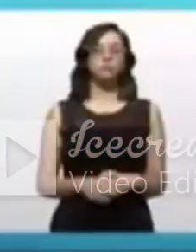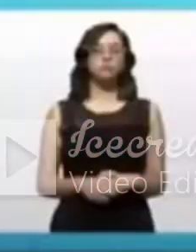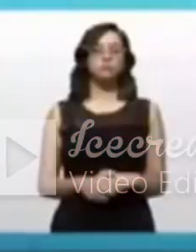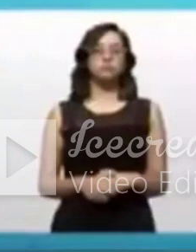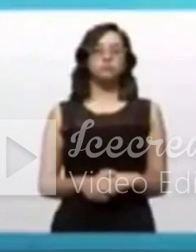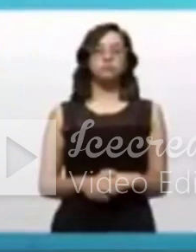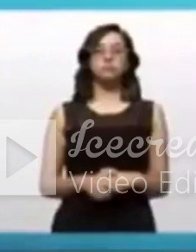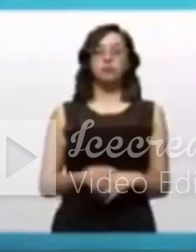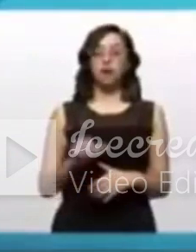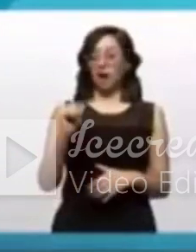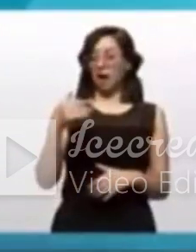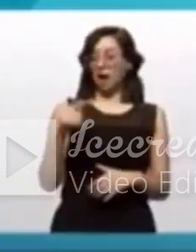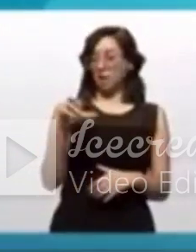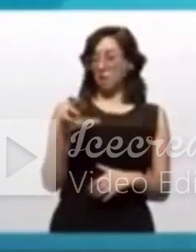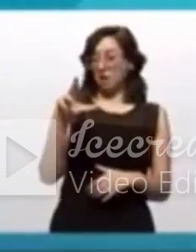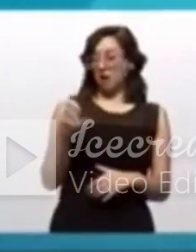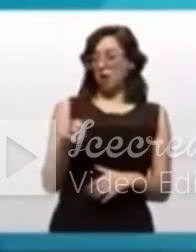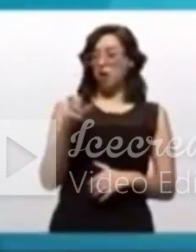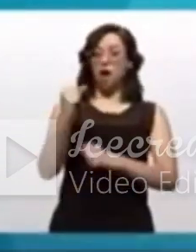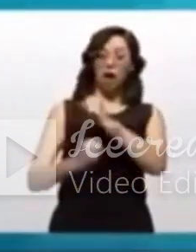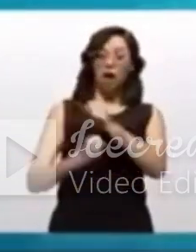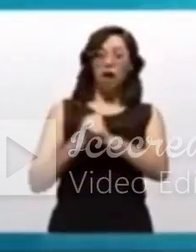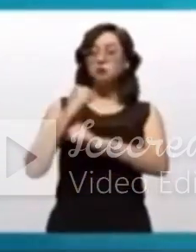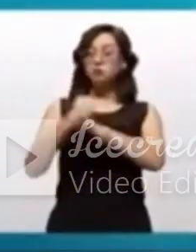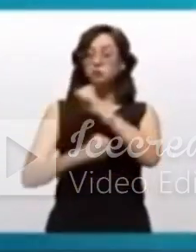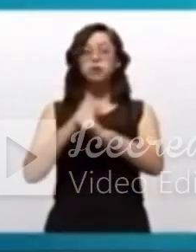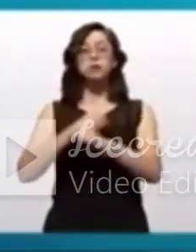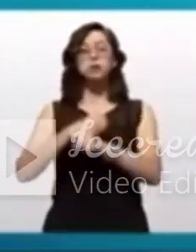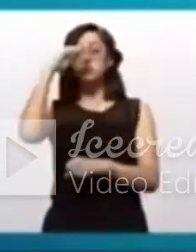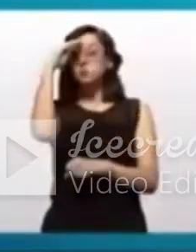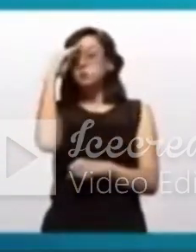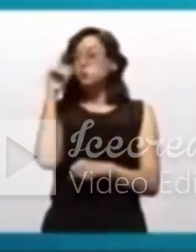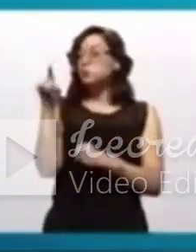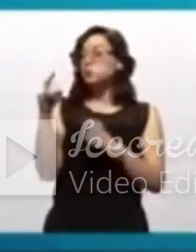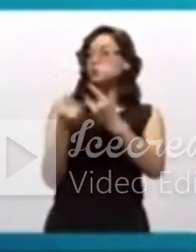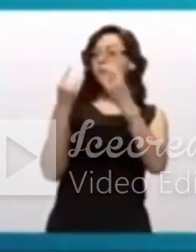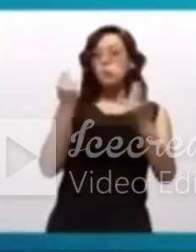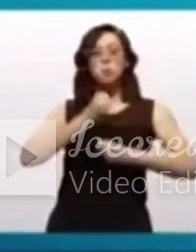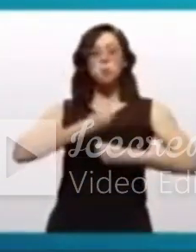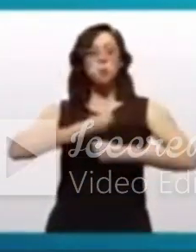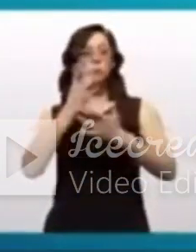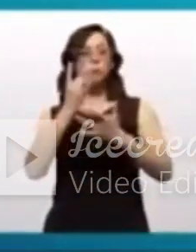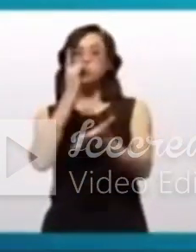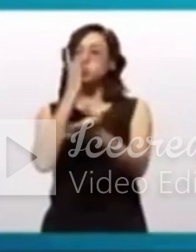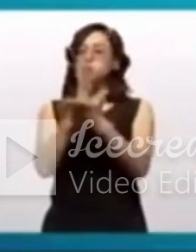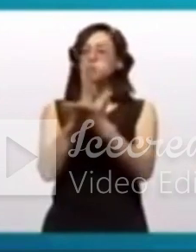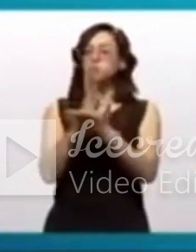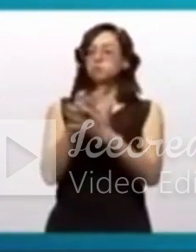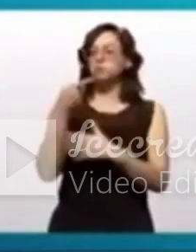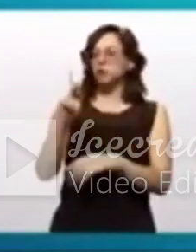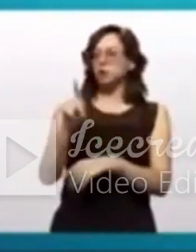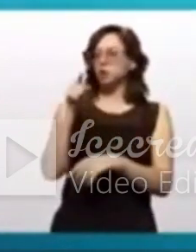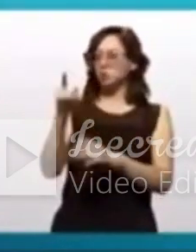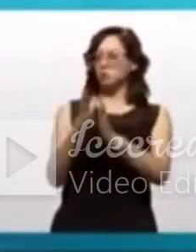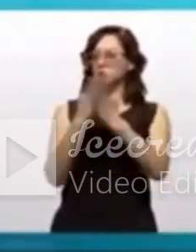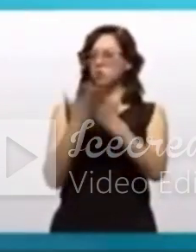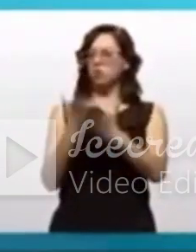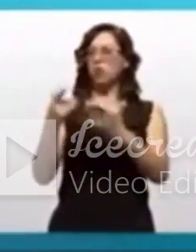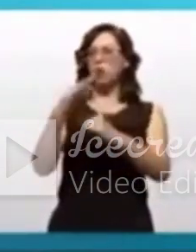Amparo, durante años creímos que de ti solo nos quedaban cuentos y poemas. Tras la penúltima publicación de tu obra